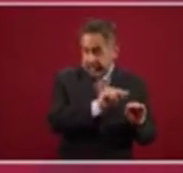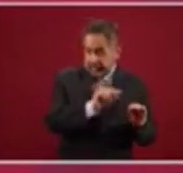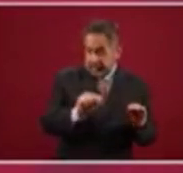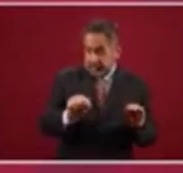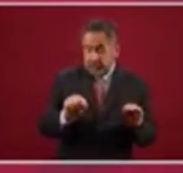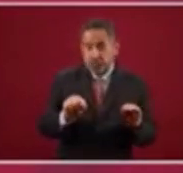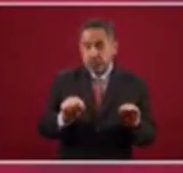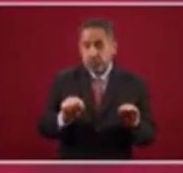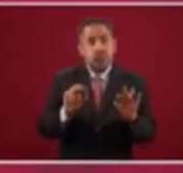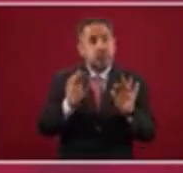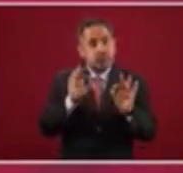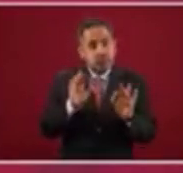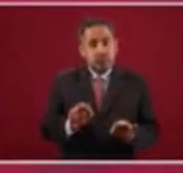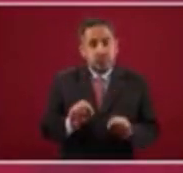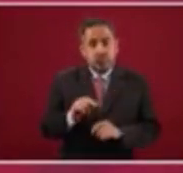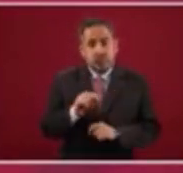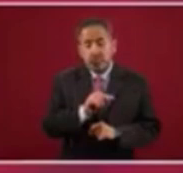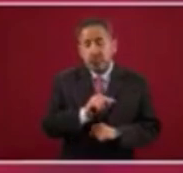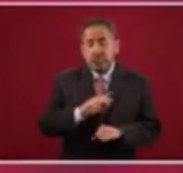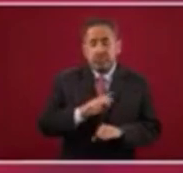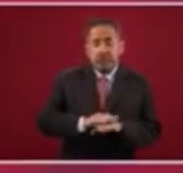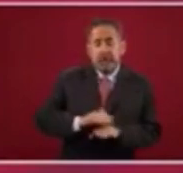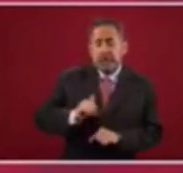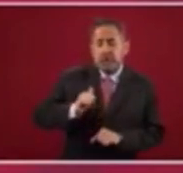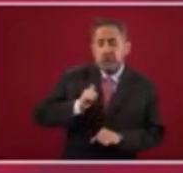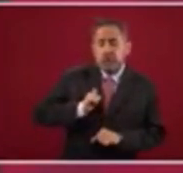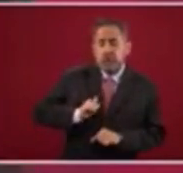son los más antiguos